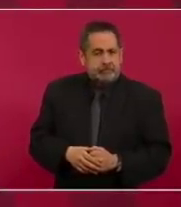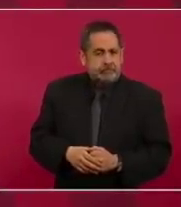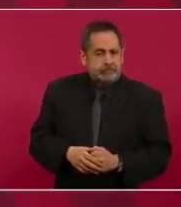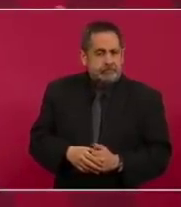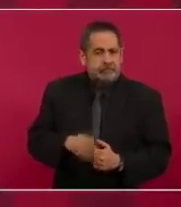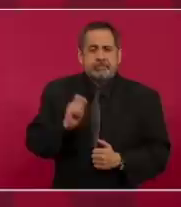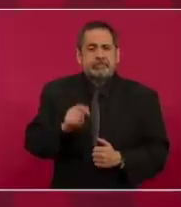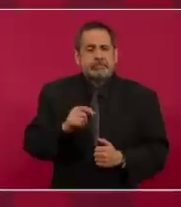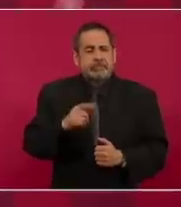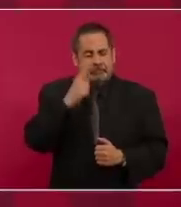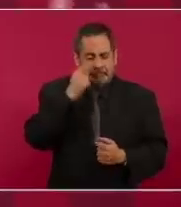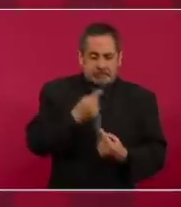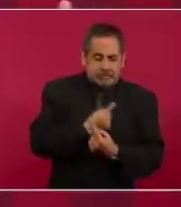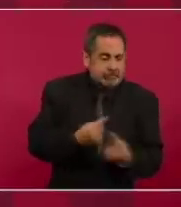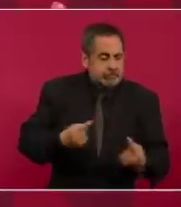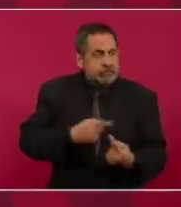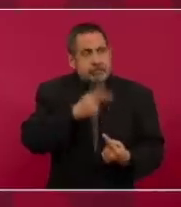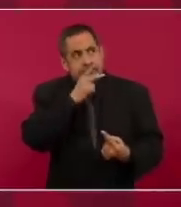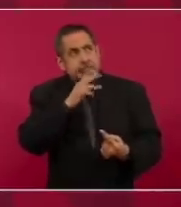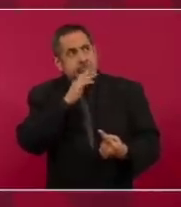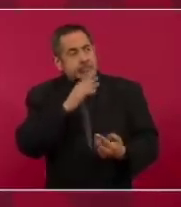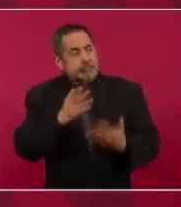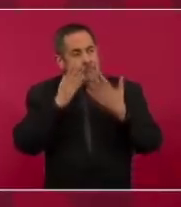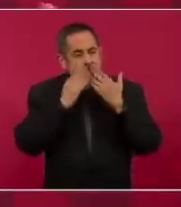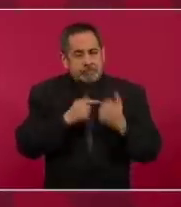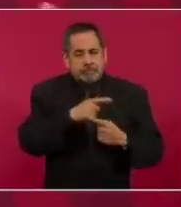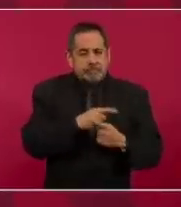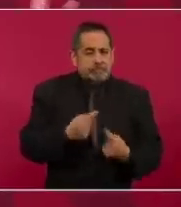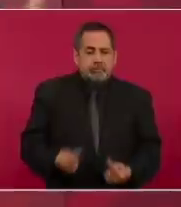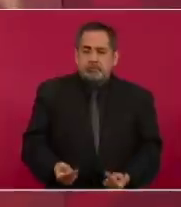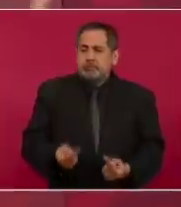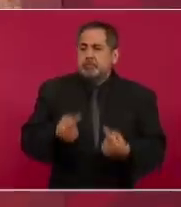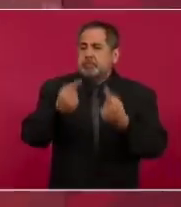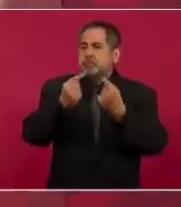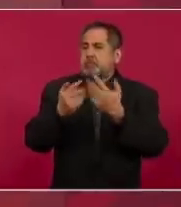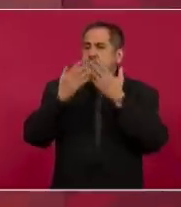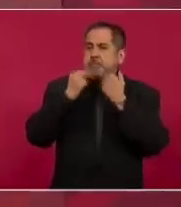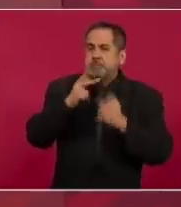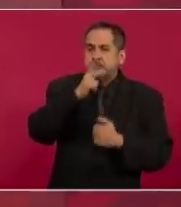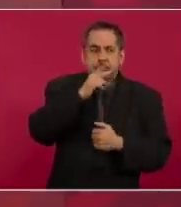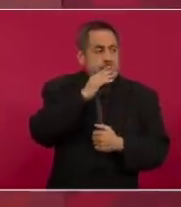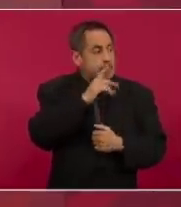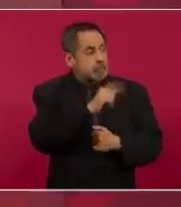De niños huérfanos, jóvenes que crecieron sin padres, sin madres.